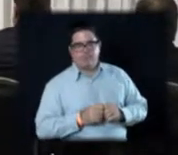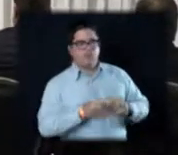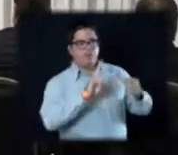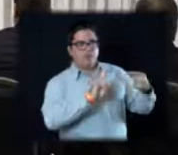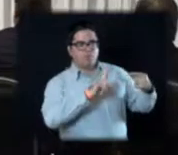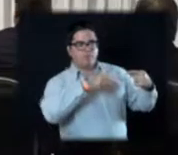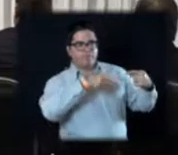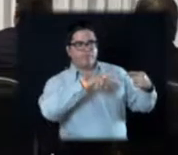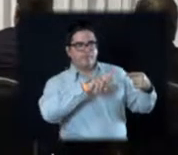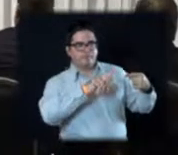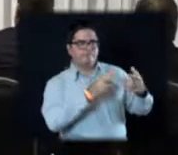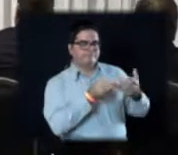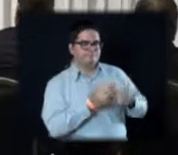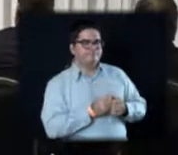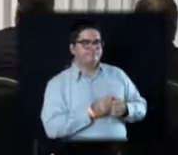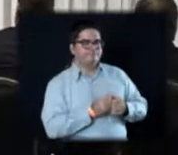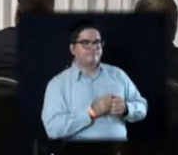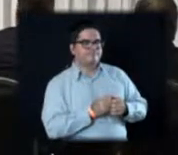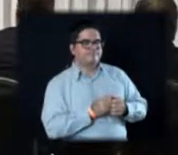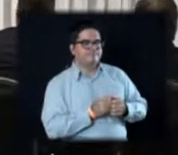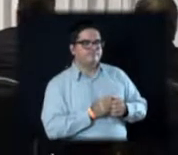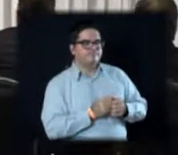Para la UPR tenemos